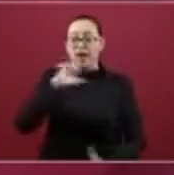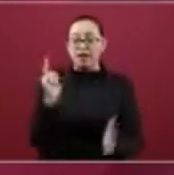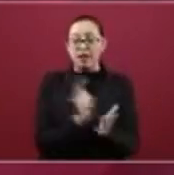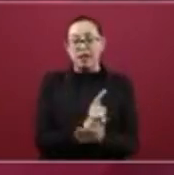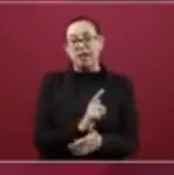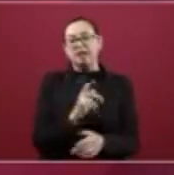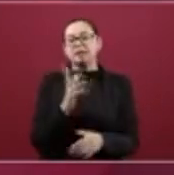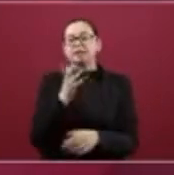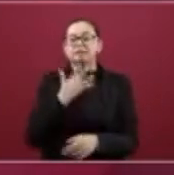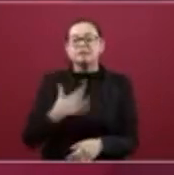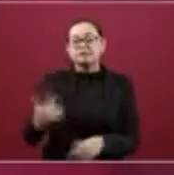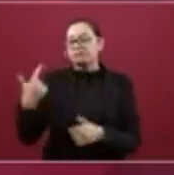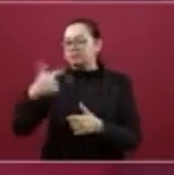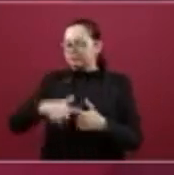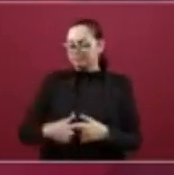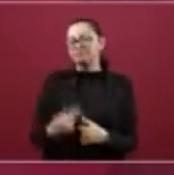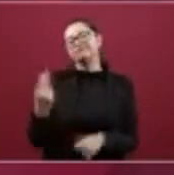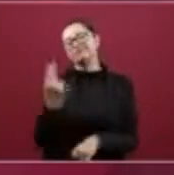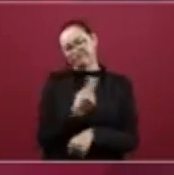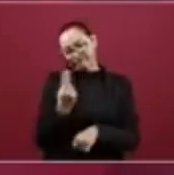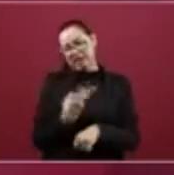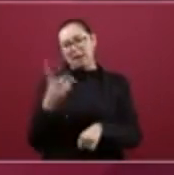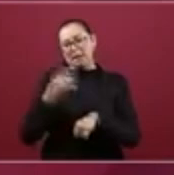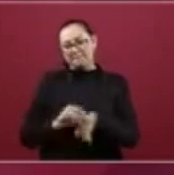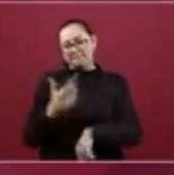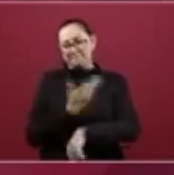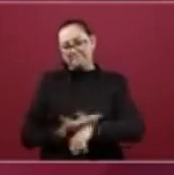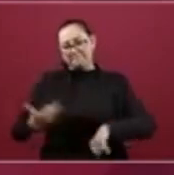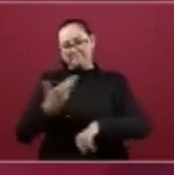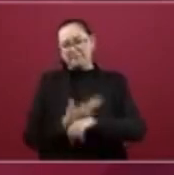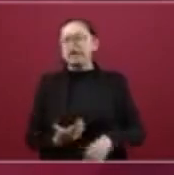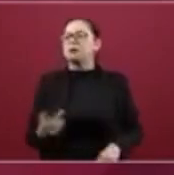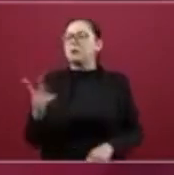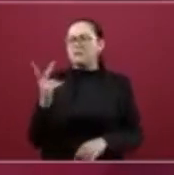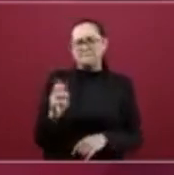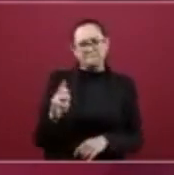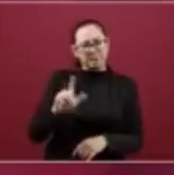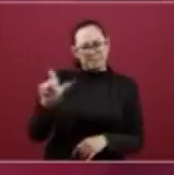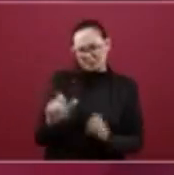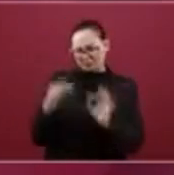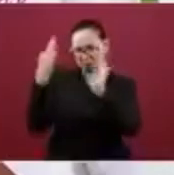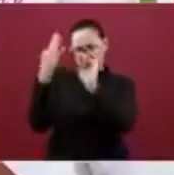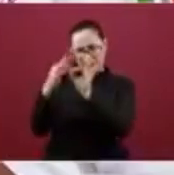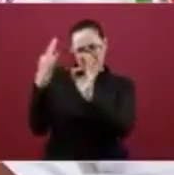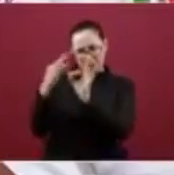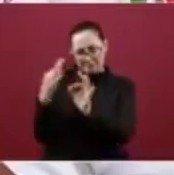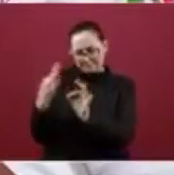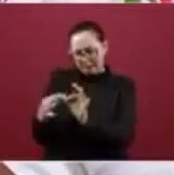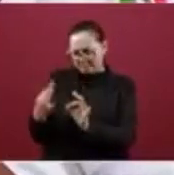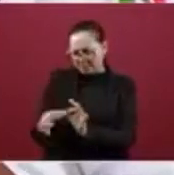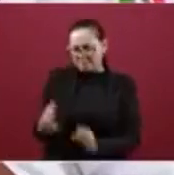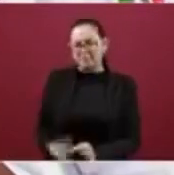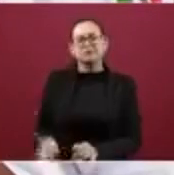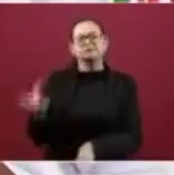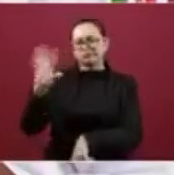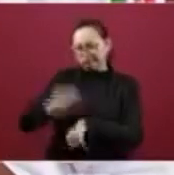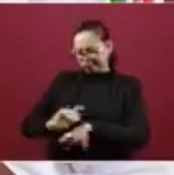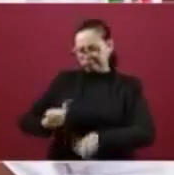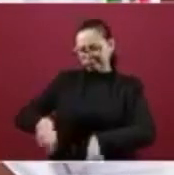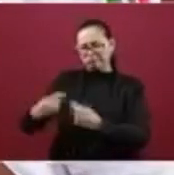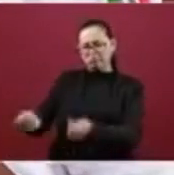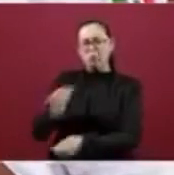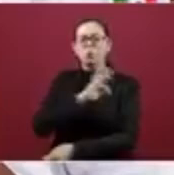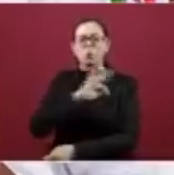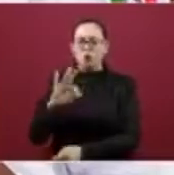necesita para un permiso de refinación. Pemex cumplió cabalmente con todo y ya se le otorgó el permiso